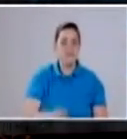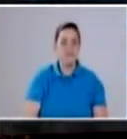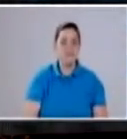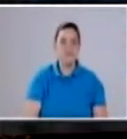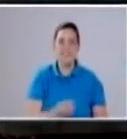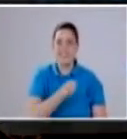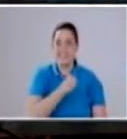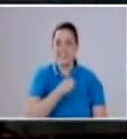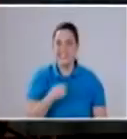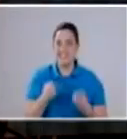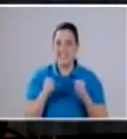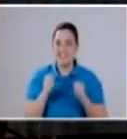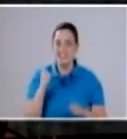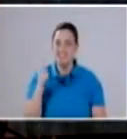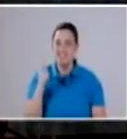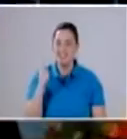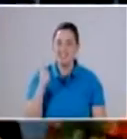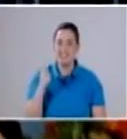¿Quiere que hagamos una prueba?